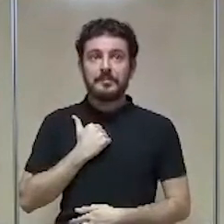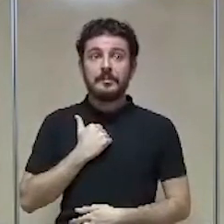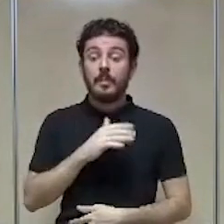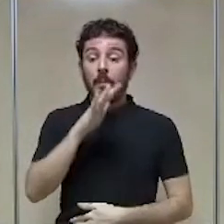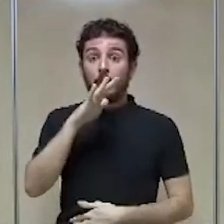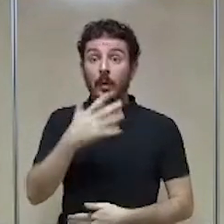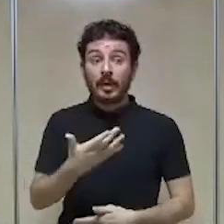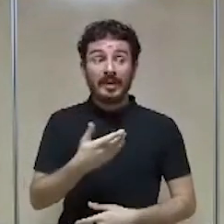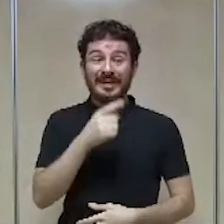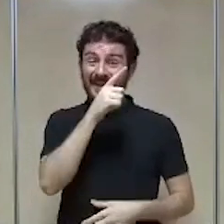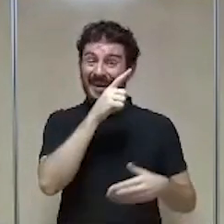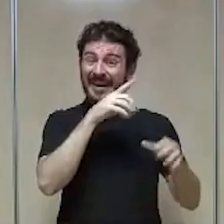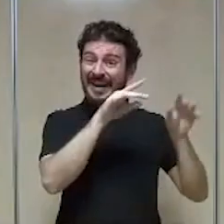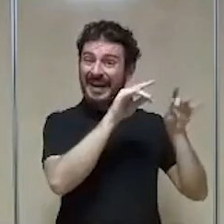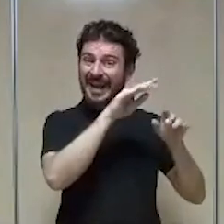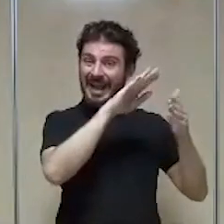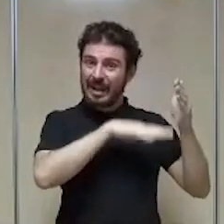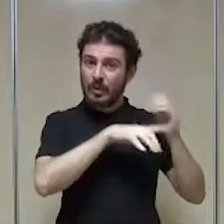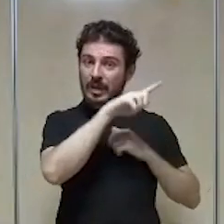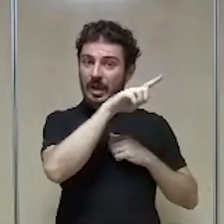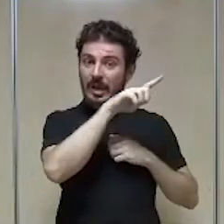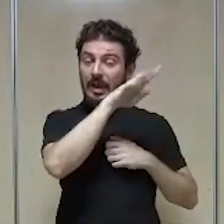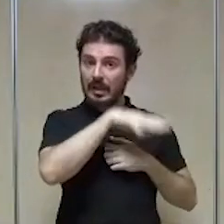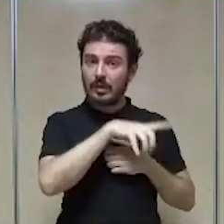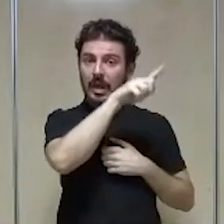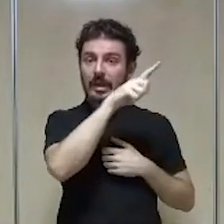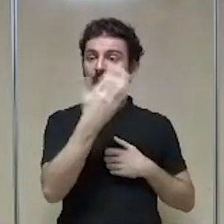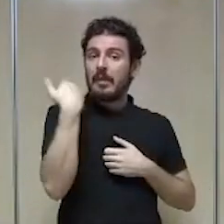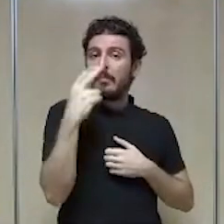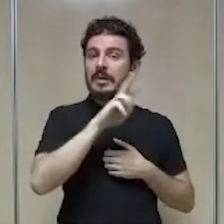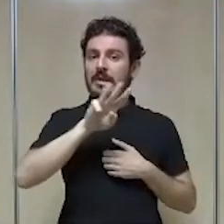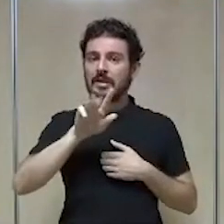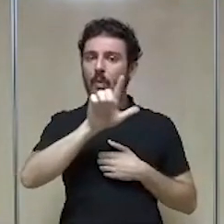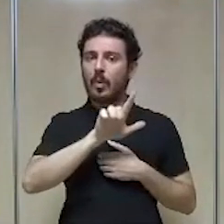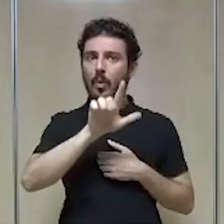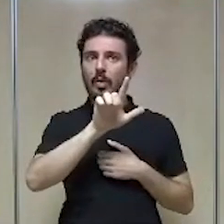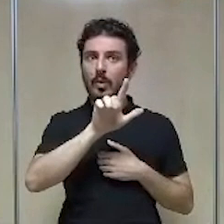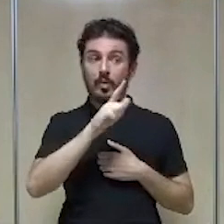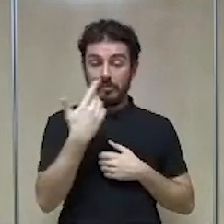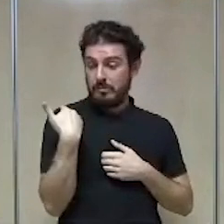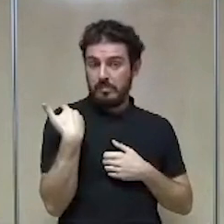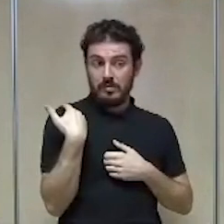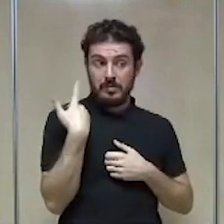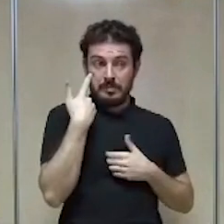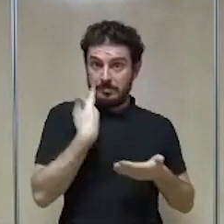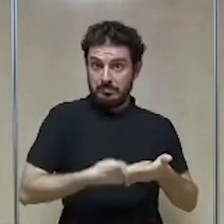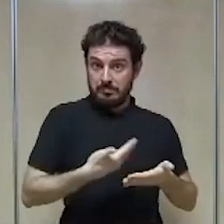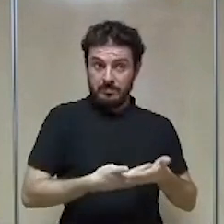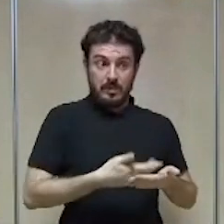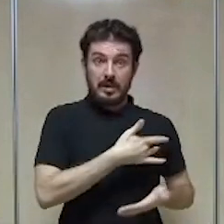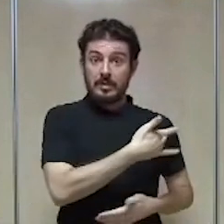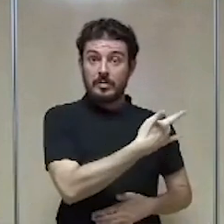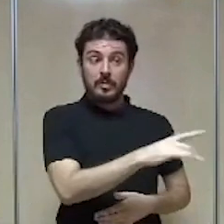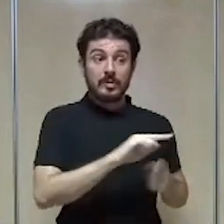Porque el resultado en Cataluña, el del pasado 23 de julio, prueba que las medidas de gracia, los indultos, han tenido un